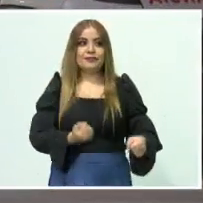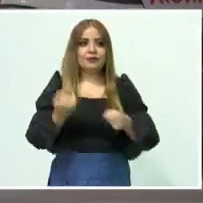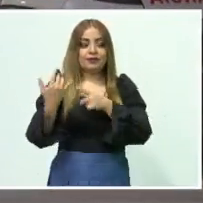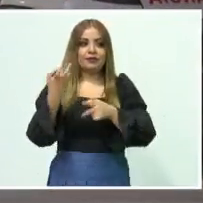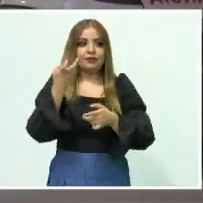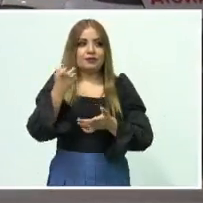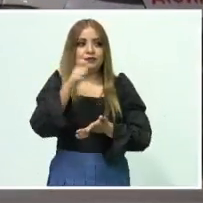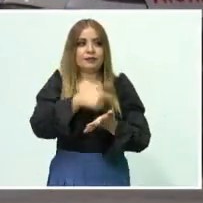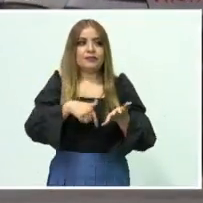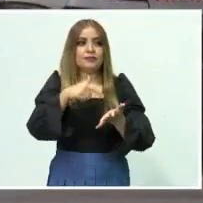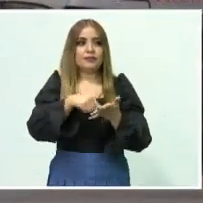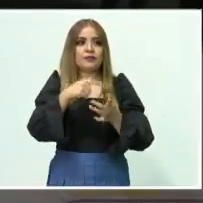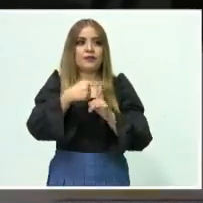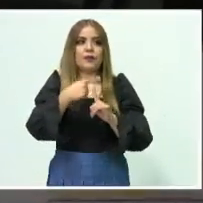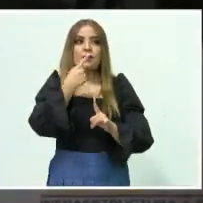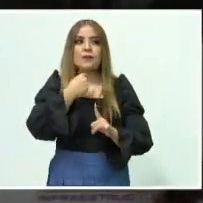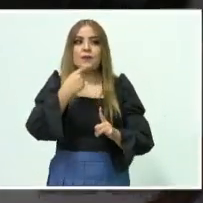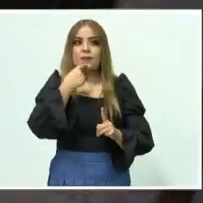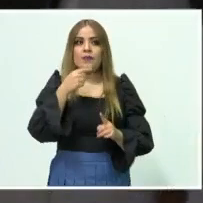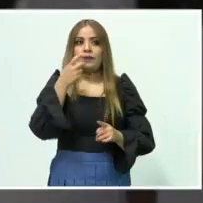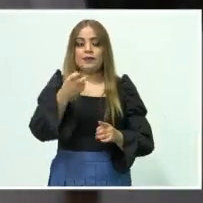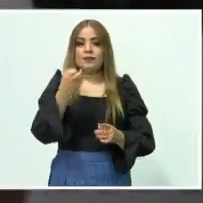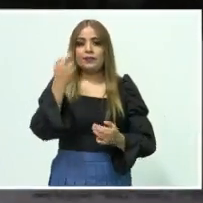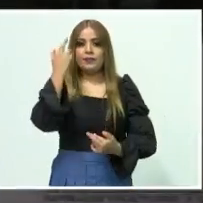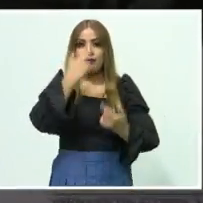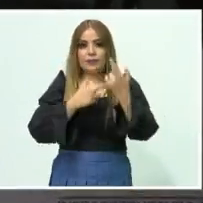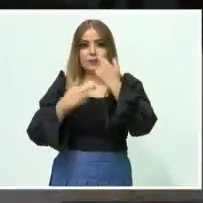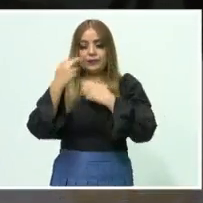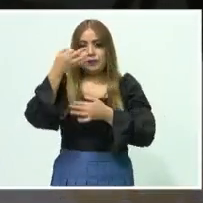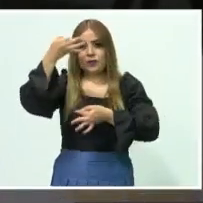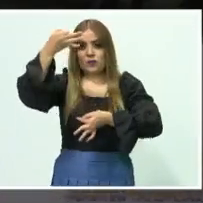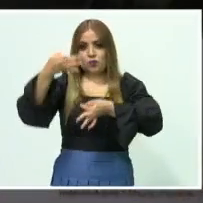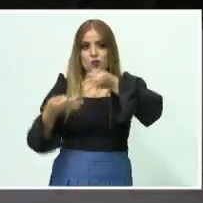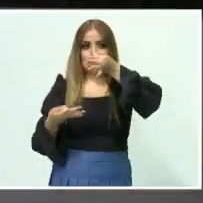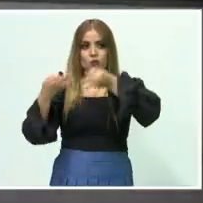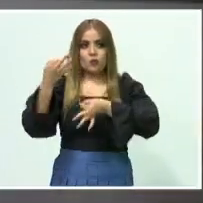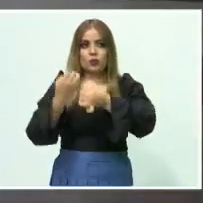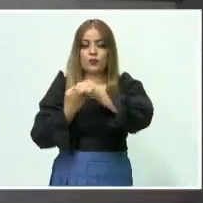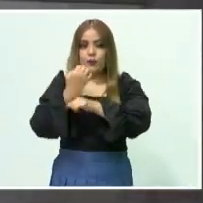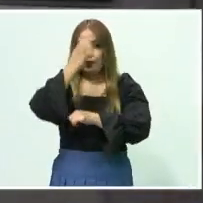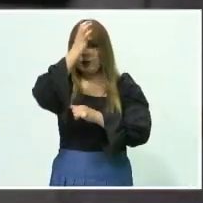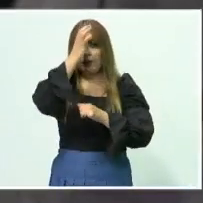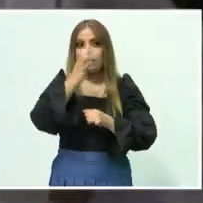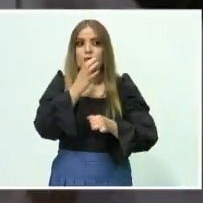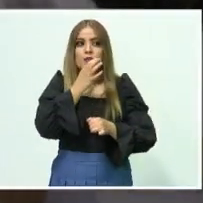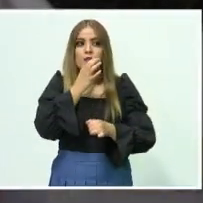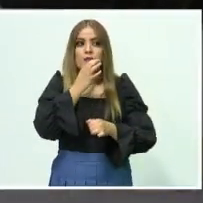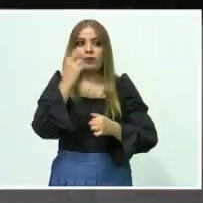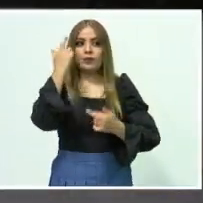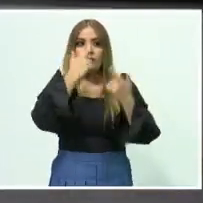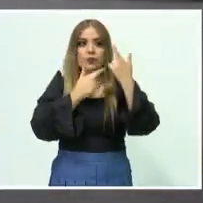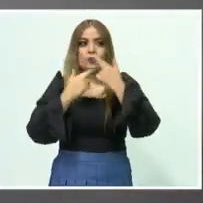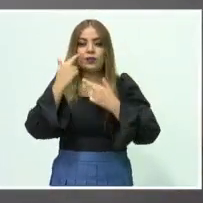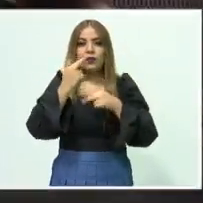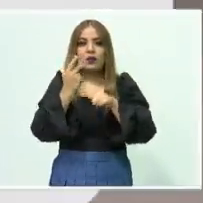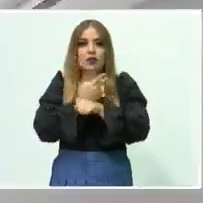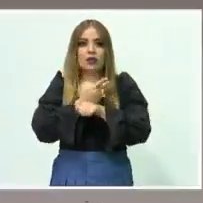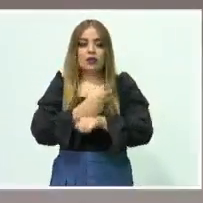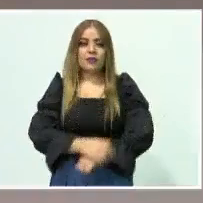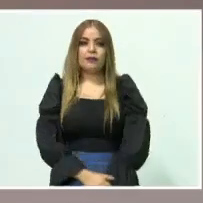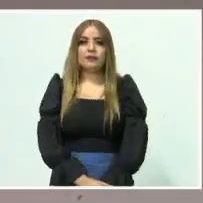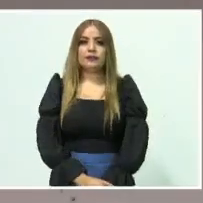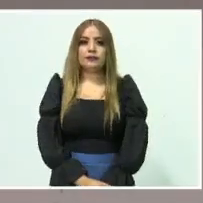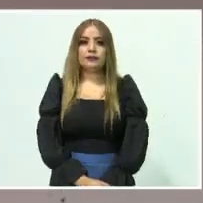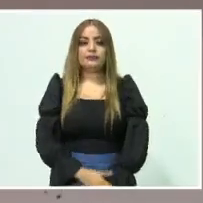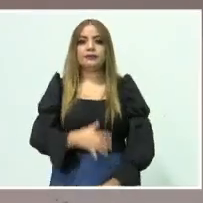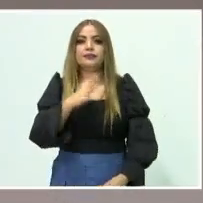nosocomio de la Benemérita Institución. Agentes de la Fiscalía General del Estado de Coahuila tomaron conocimiento de los hechos.